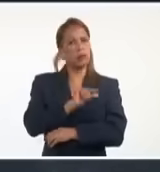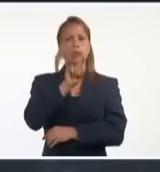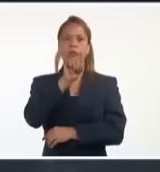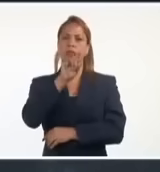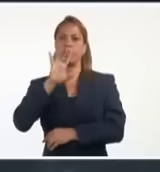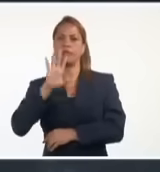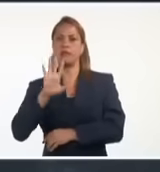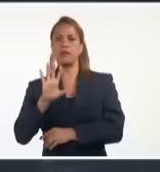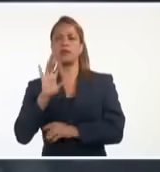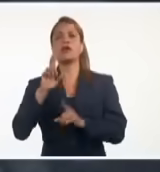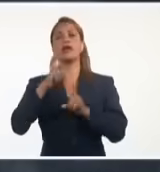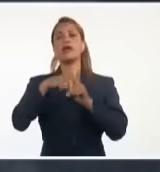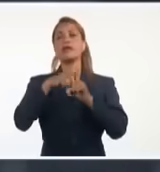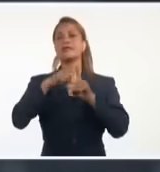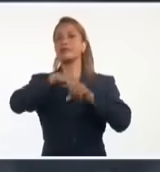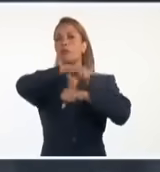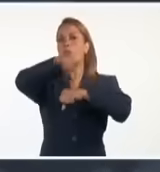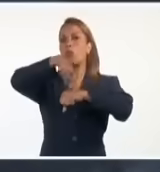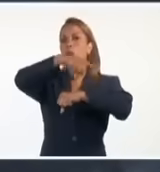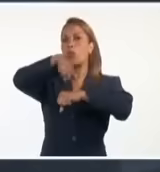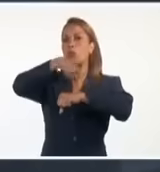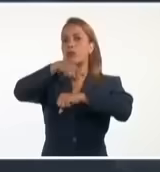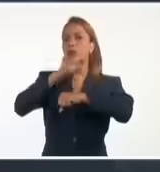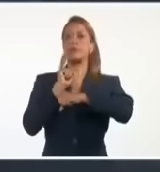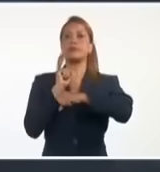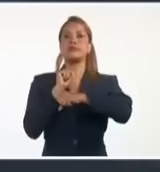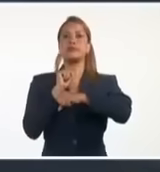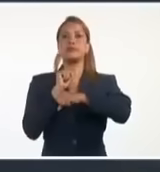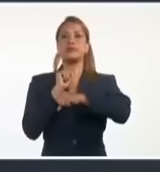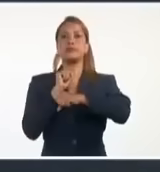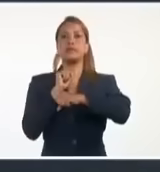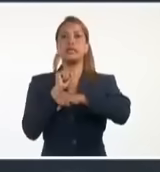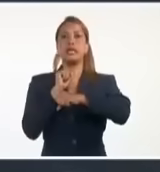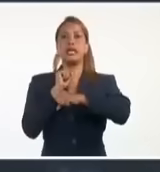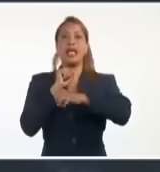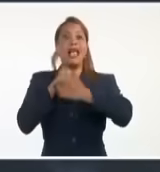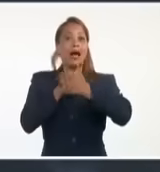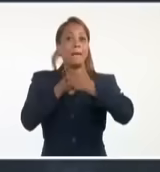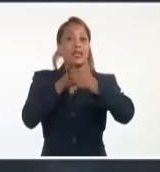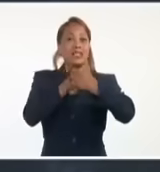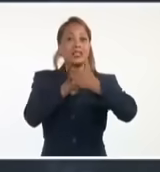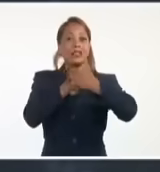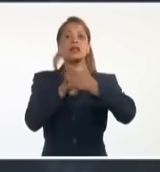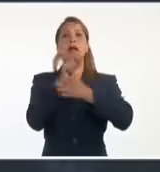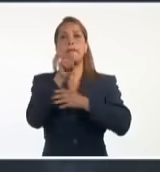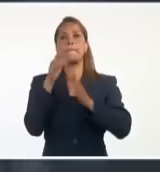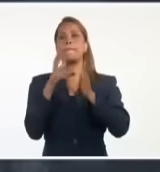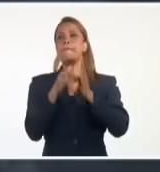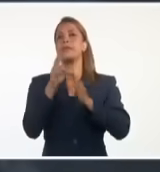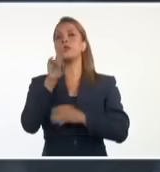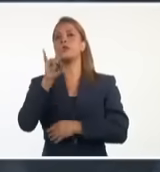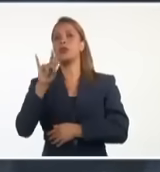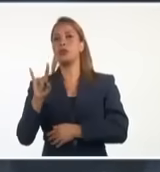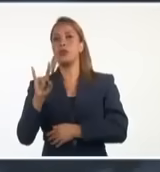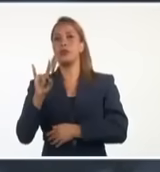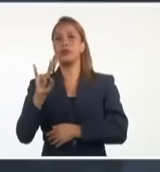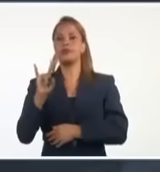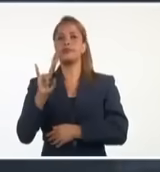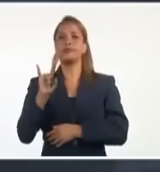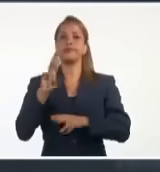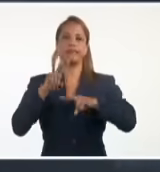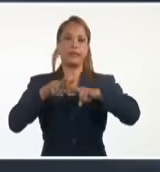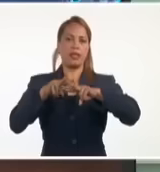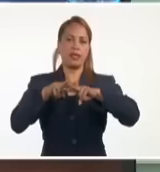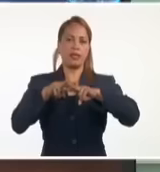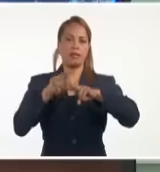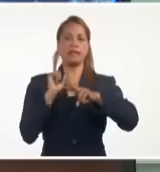95 kilómetros por hora y la presión ha seguido subiendo a 1009 hectopascal.